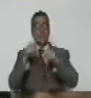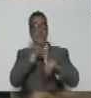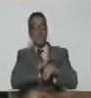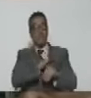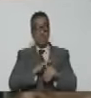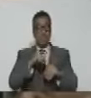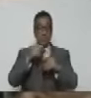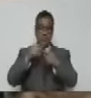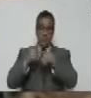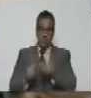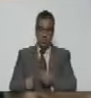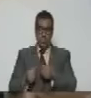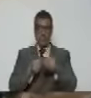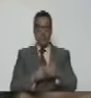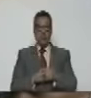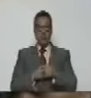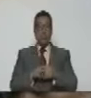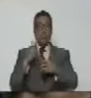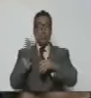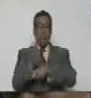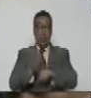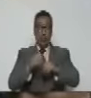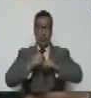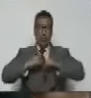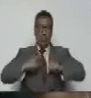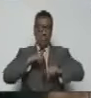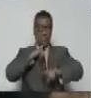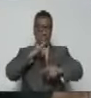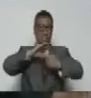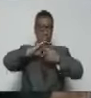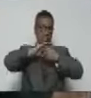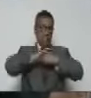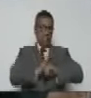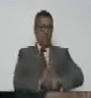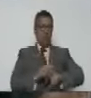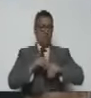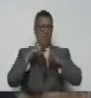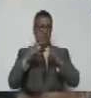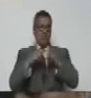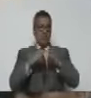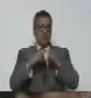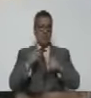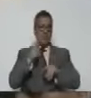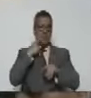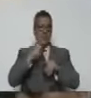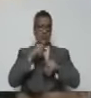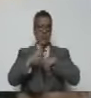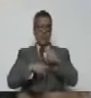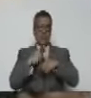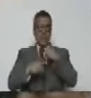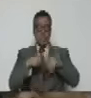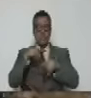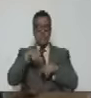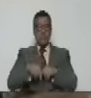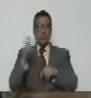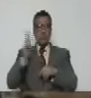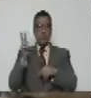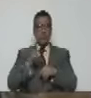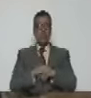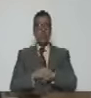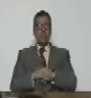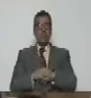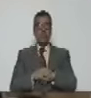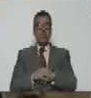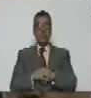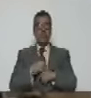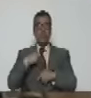lo material. Sanciones brutales por la destrucción de buena parte del aparato productivo venezolano.